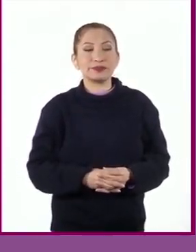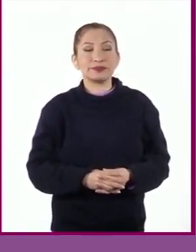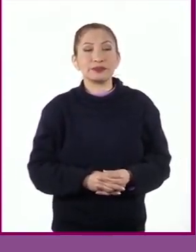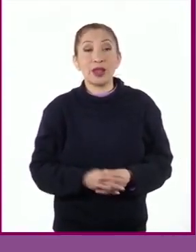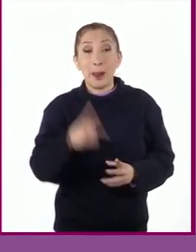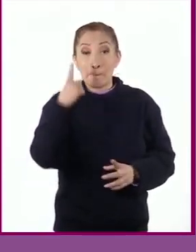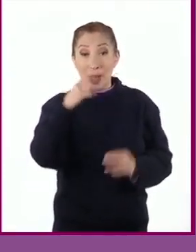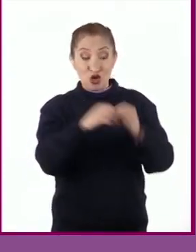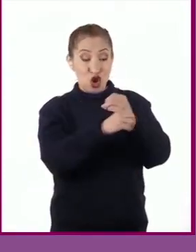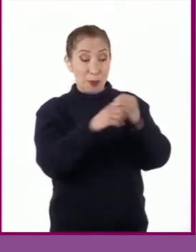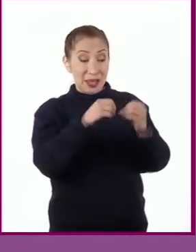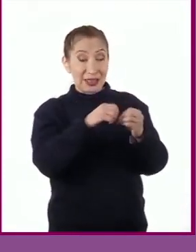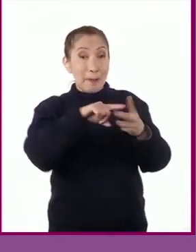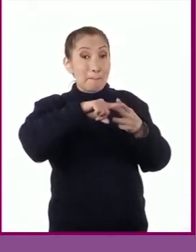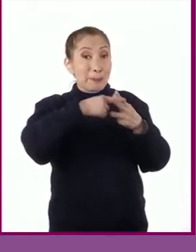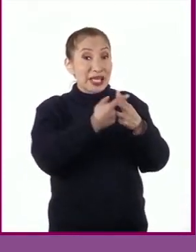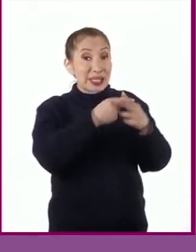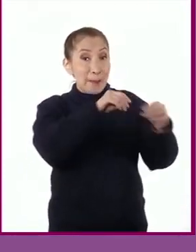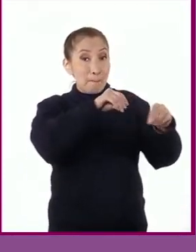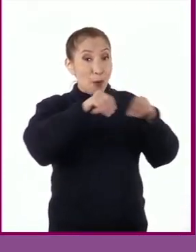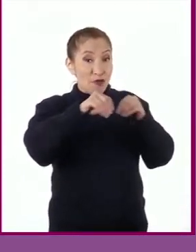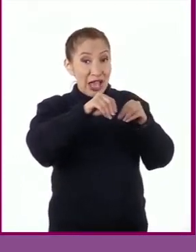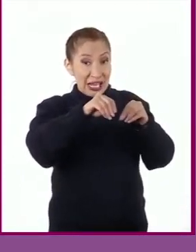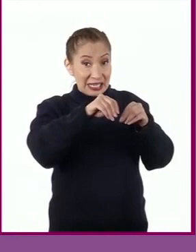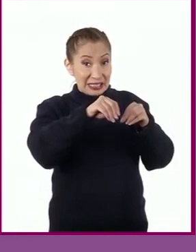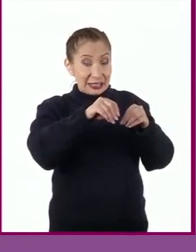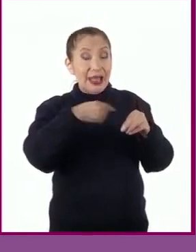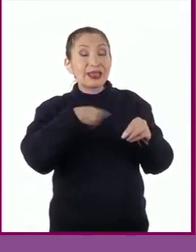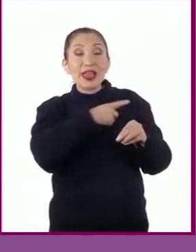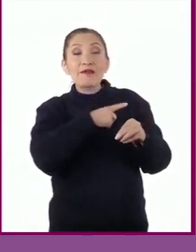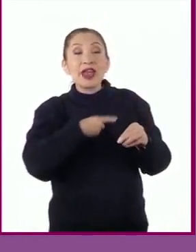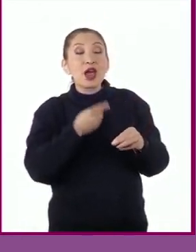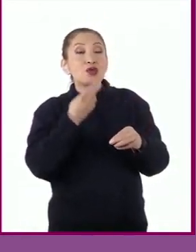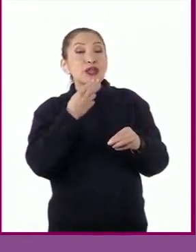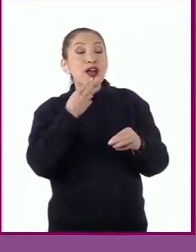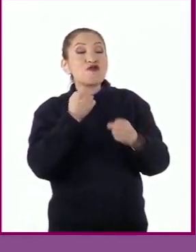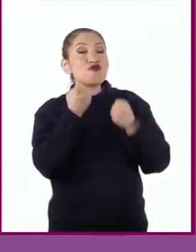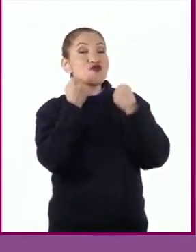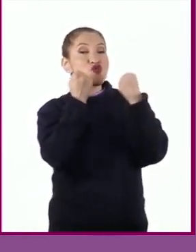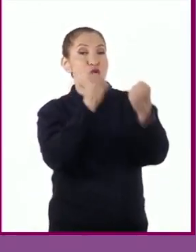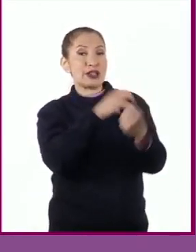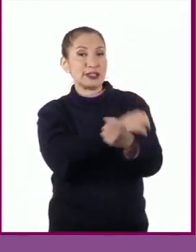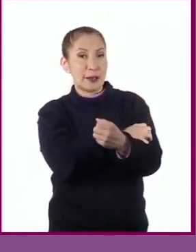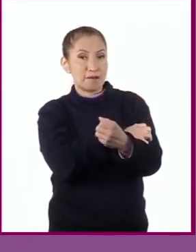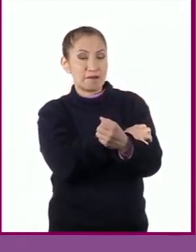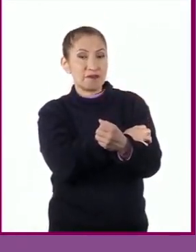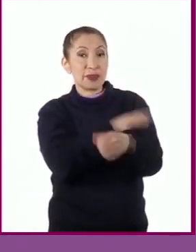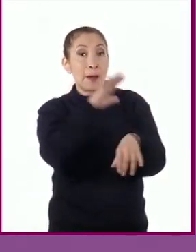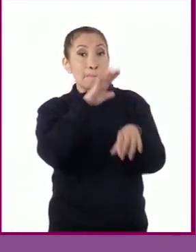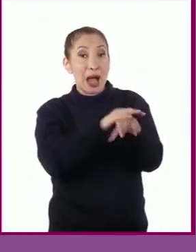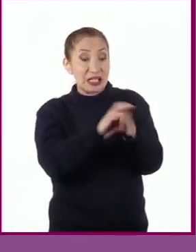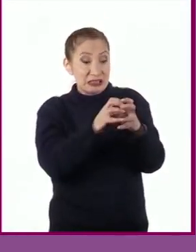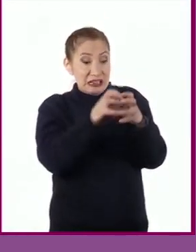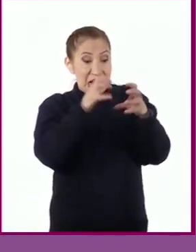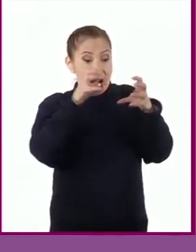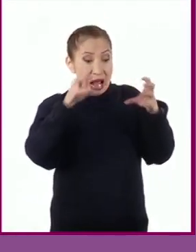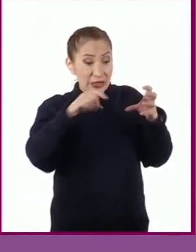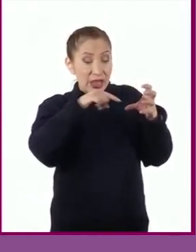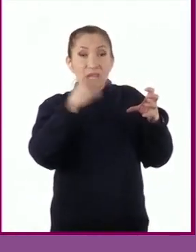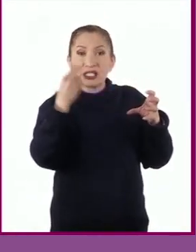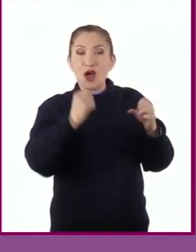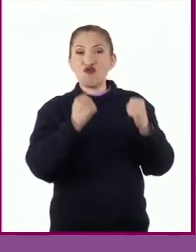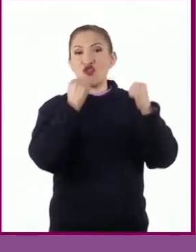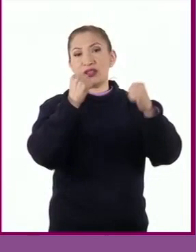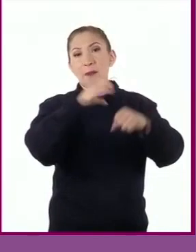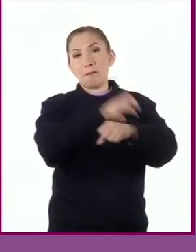Para que un objeto se mueva desde el reposo, hay que aplicar una fuerza. A mayor masa, se requiere una